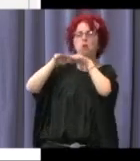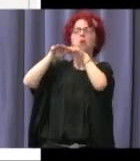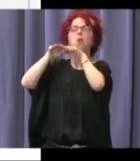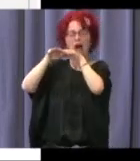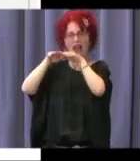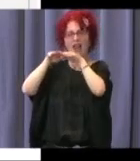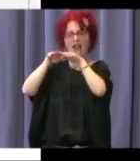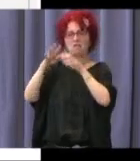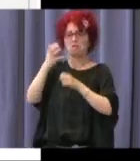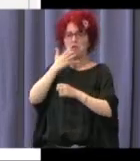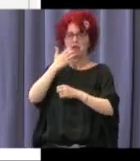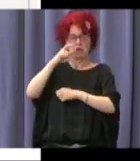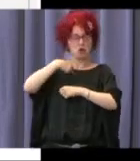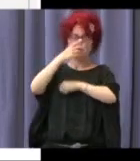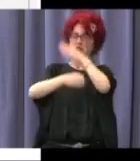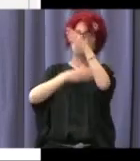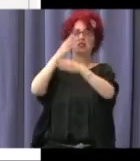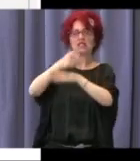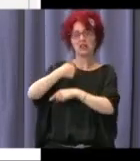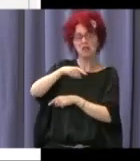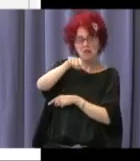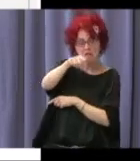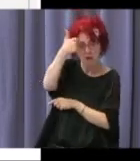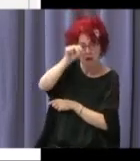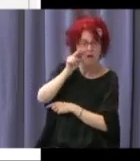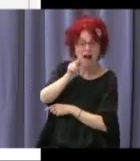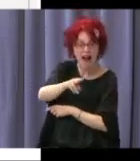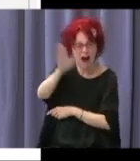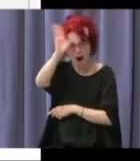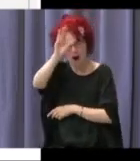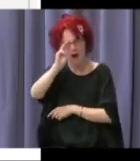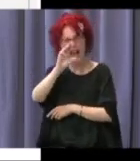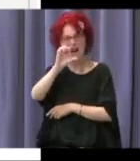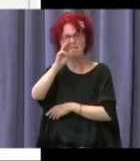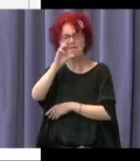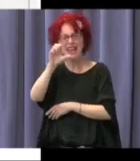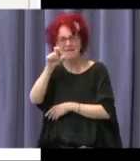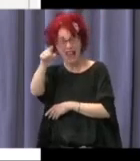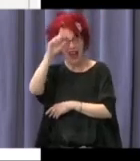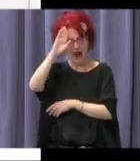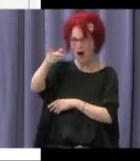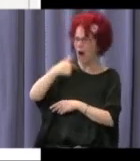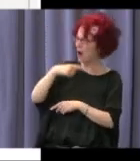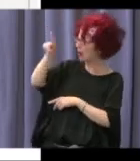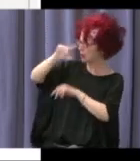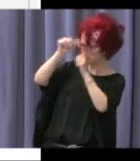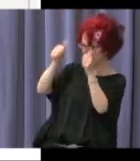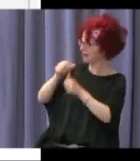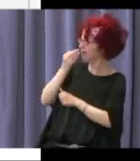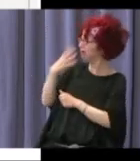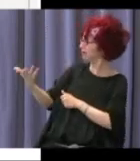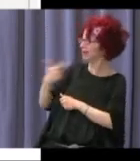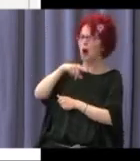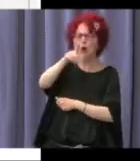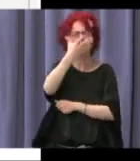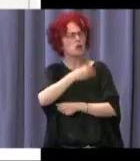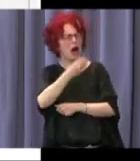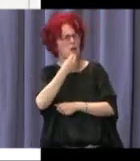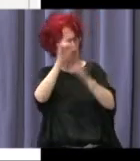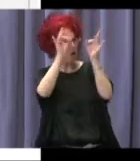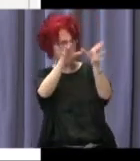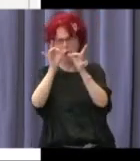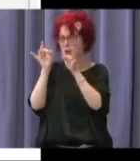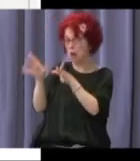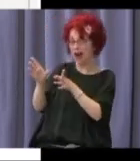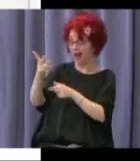entender. Si yo llego ahora mismo y saludo a este señor de aquí y le digo, hola Pepe, que está no sé qué, y me dice, uy, está estupenda Susana, uy, pues tú también estás guapo, estás joven.